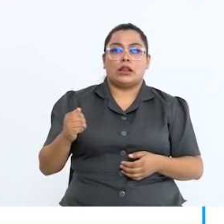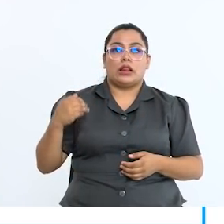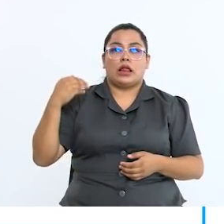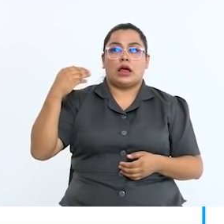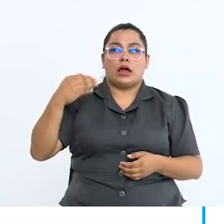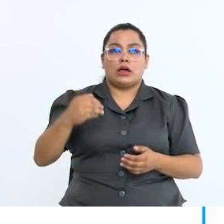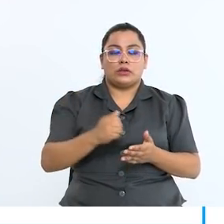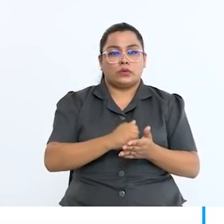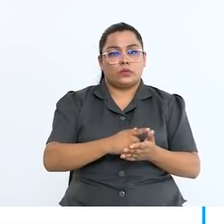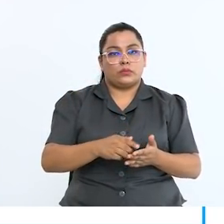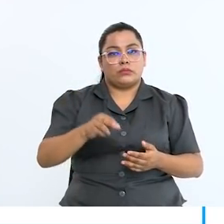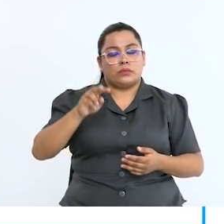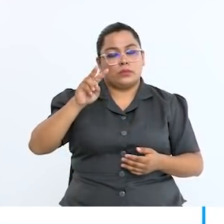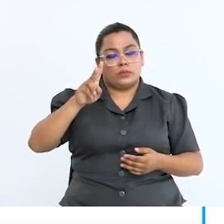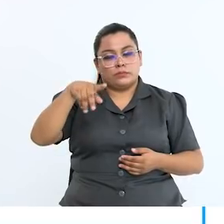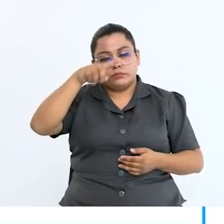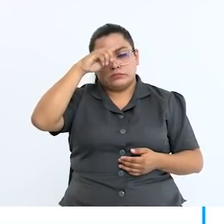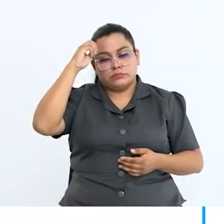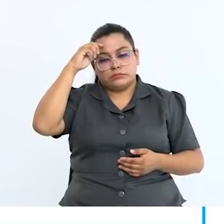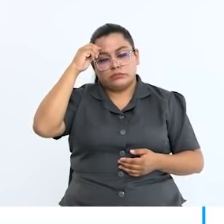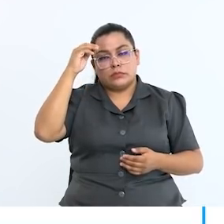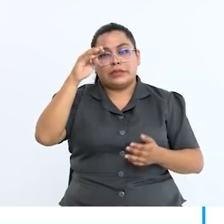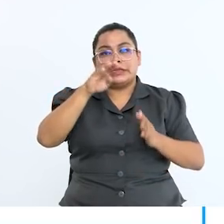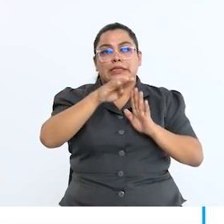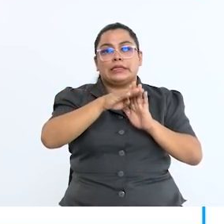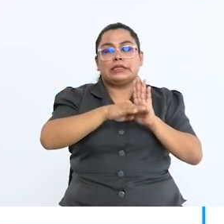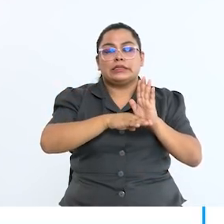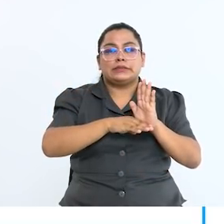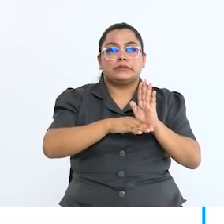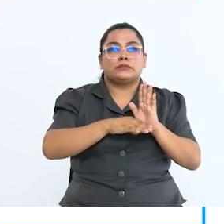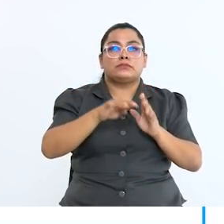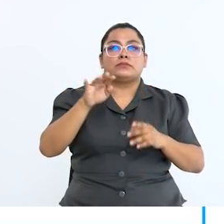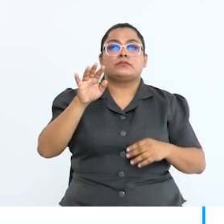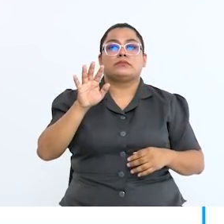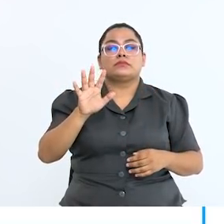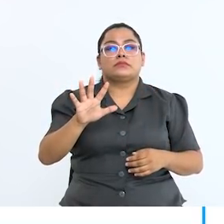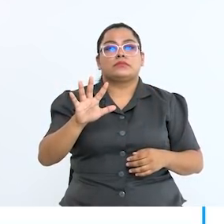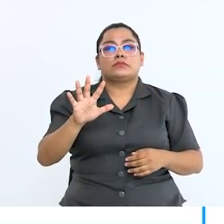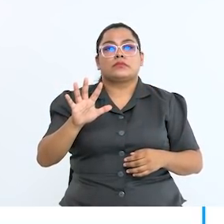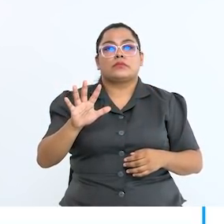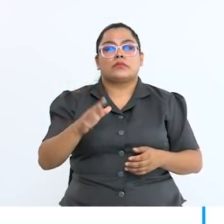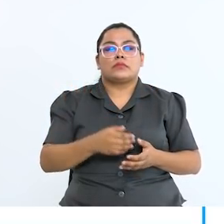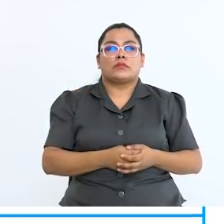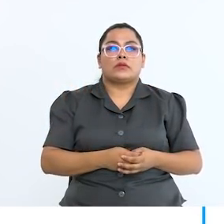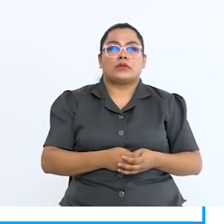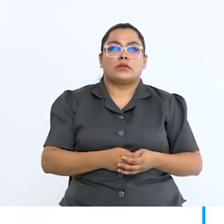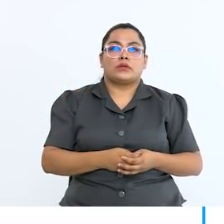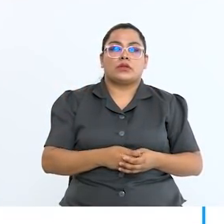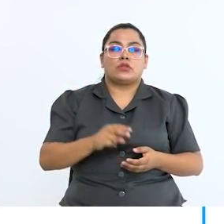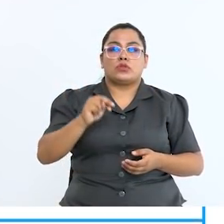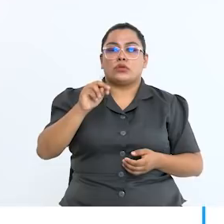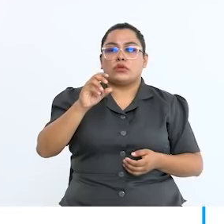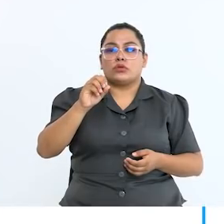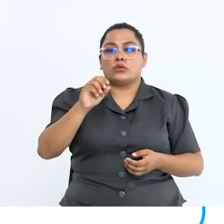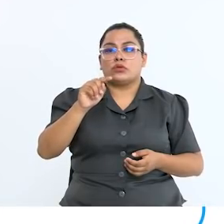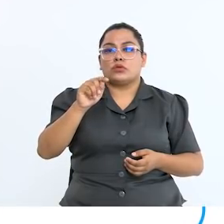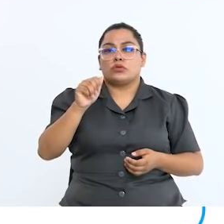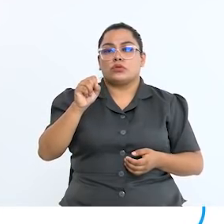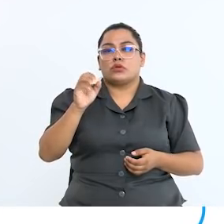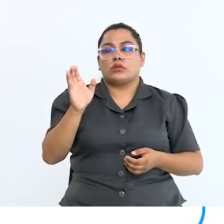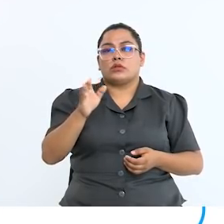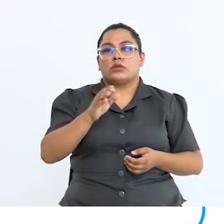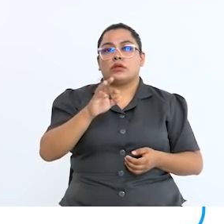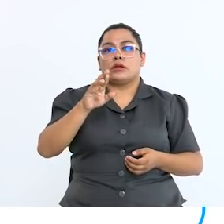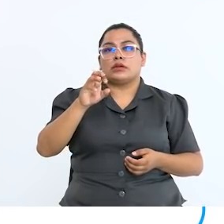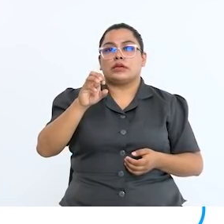escolar. En la unidad 2 se trabajará con listas. En la unidad 5, las notas y los recados.